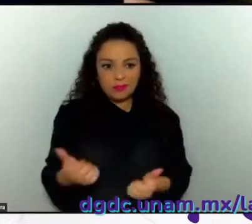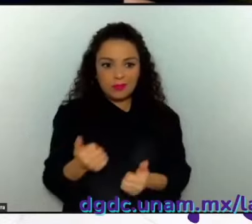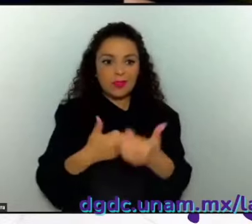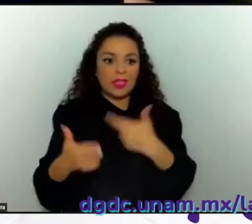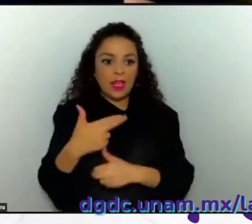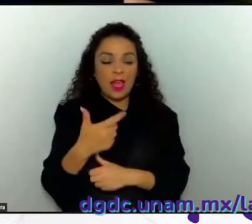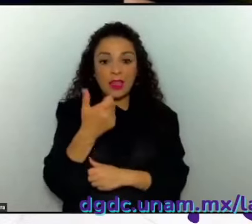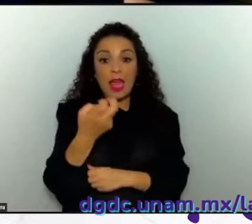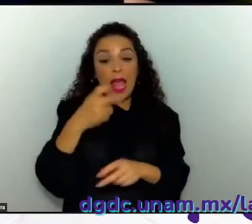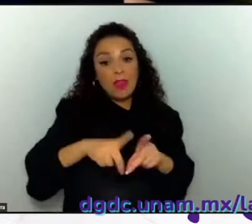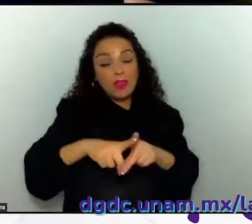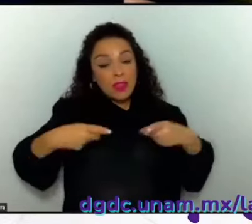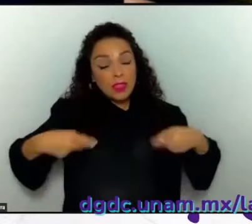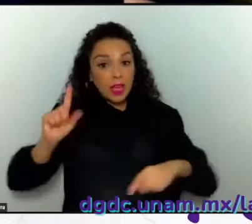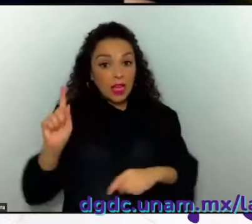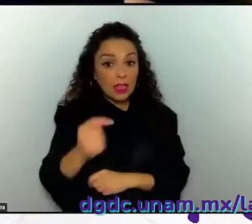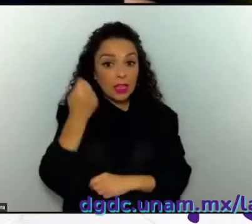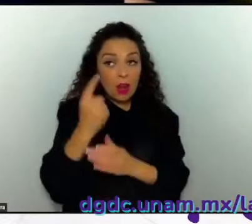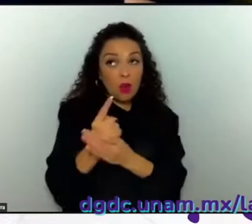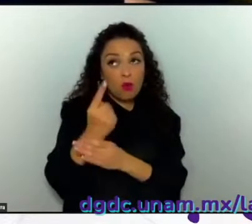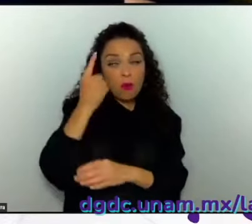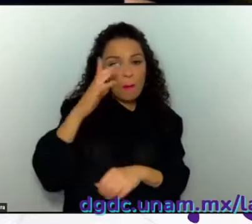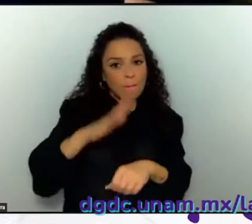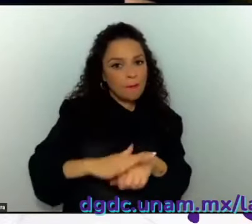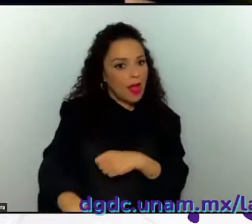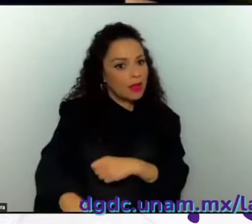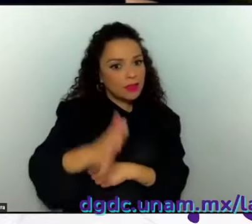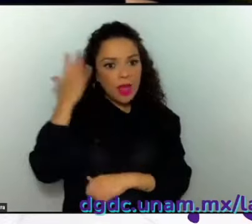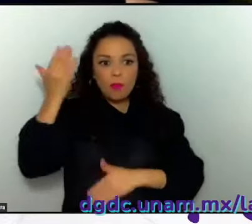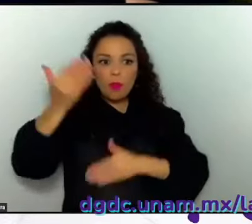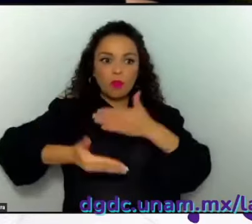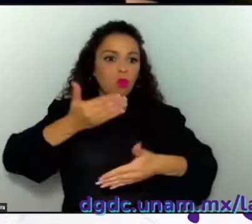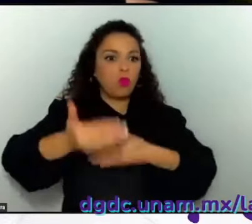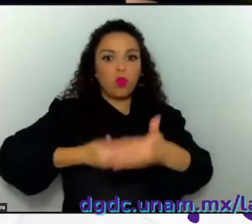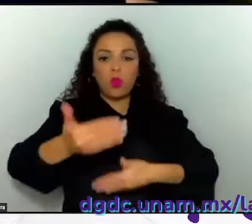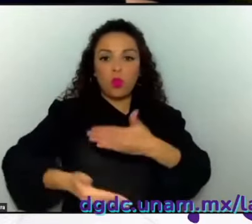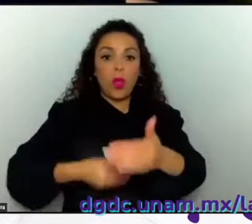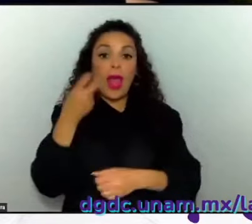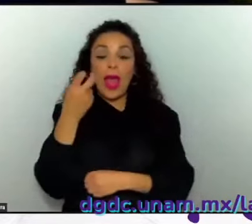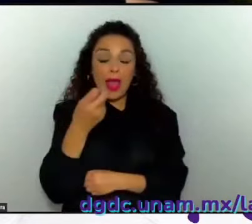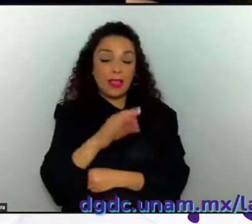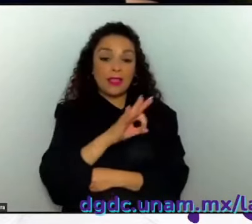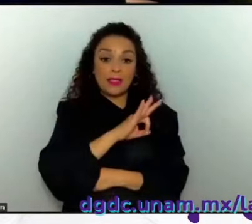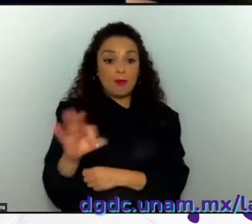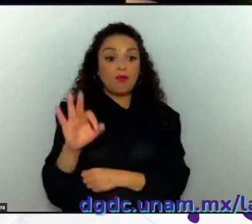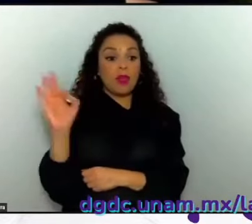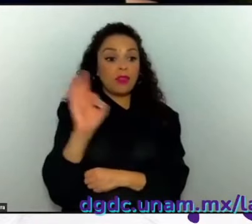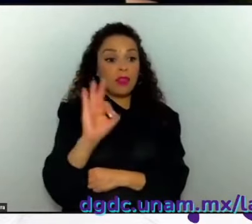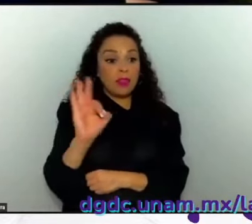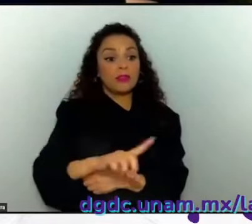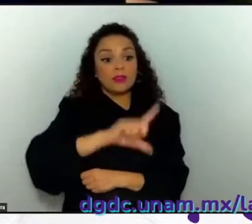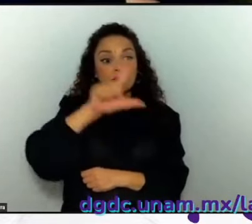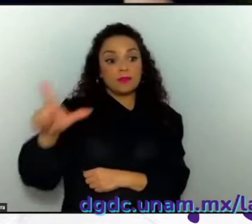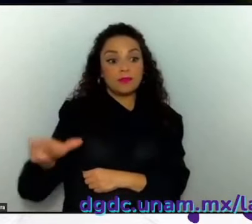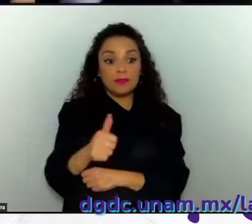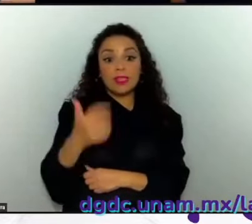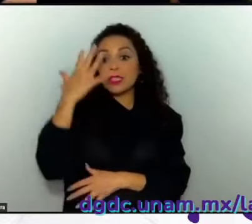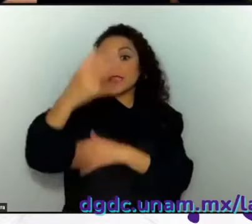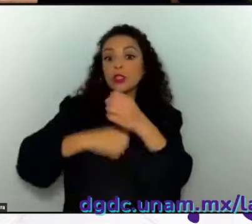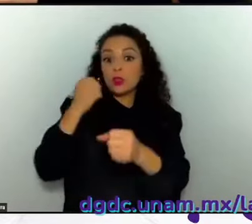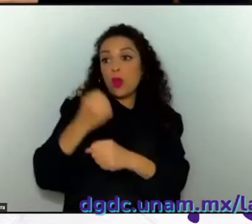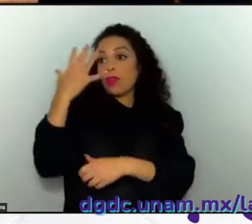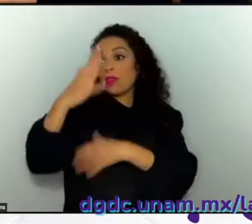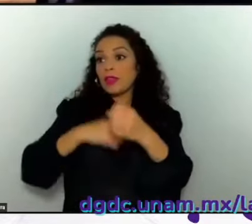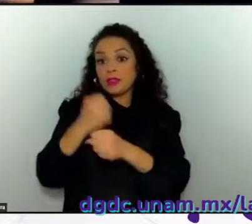el desarrollo de la tecnología espacial sea mucho más rápido. Y creo que esto va a ser lo que va a llevar a que a lo mejor lleguemos a la Luna en 5 años o